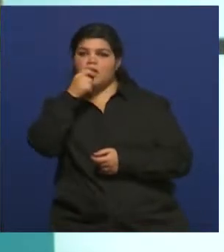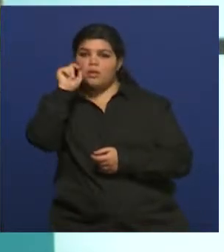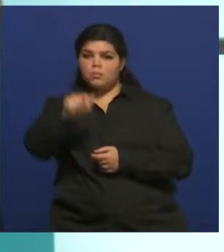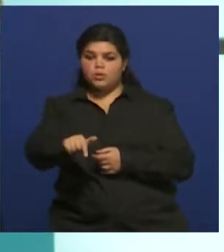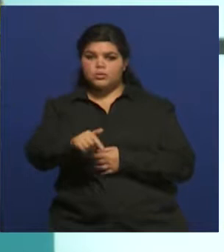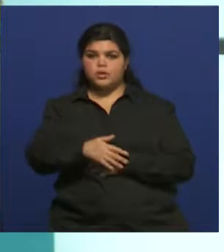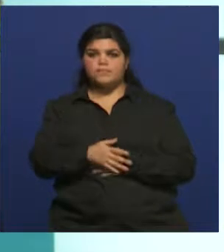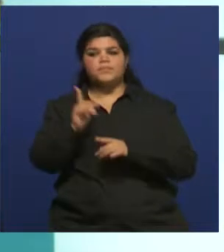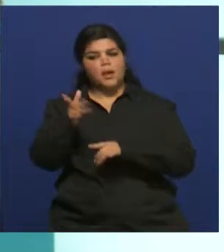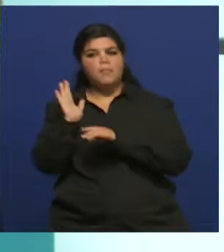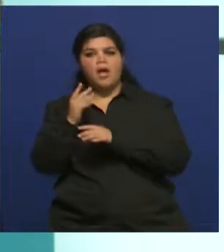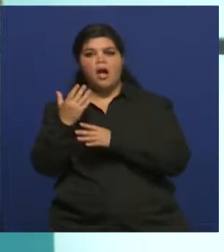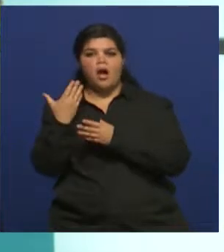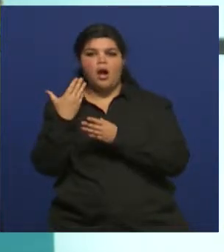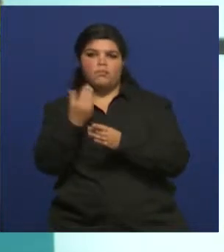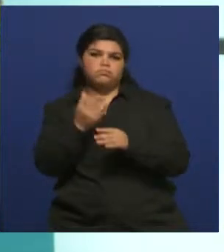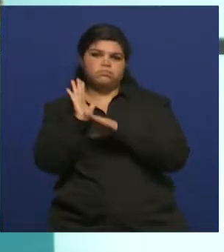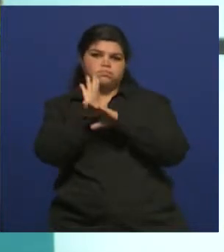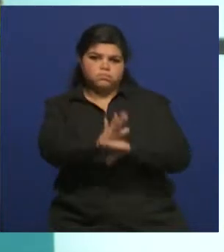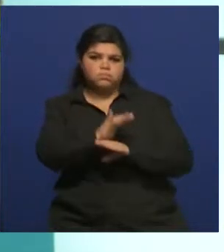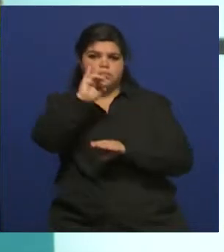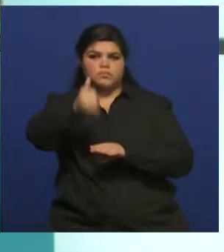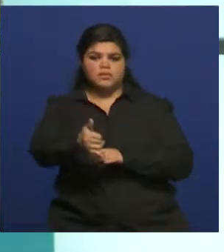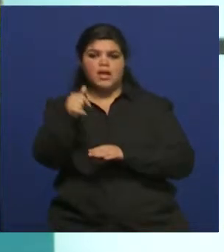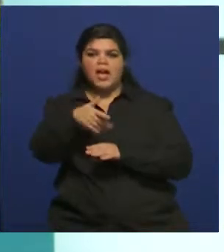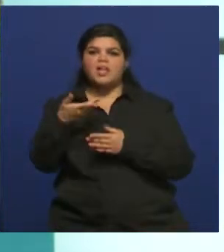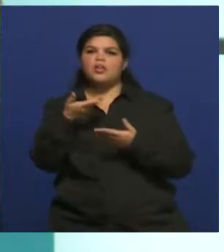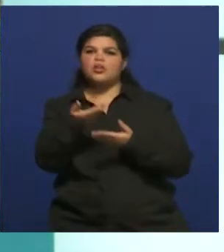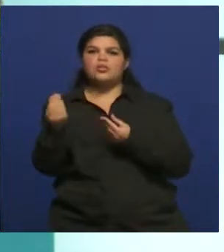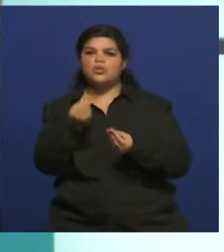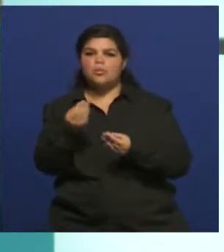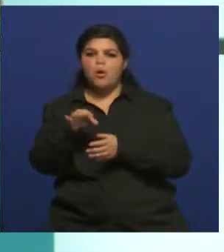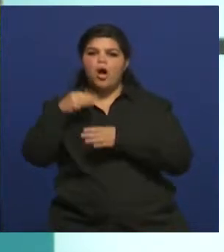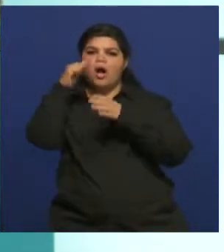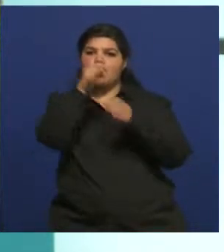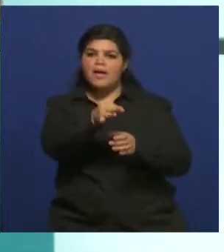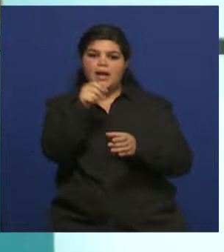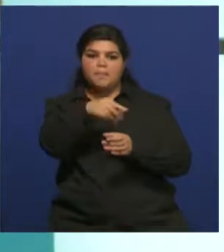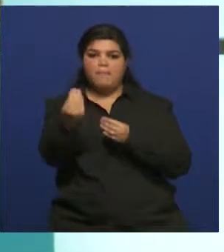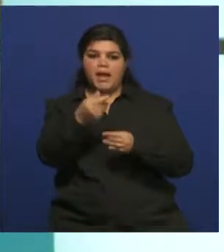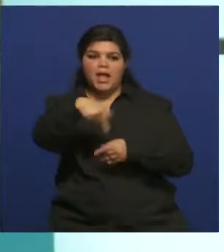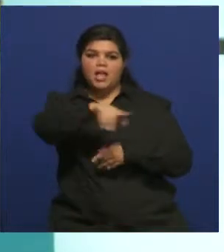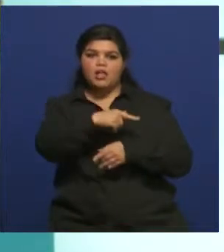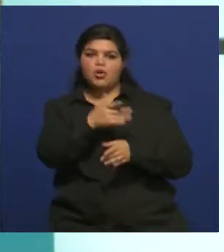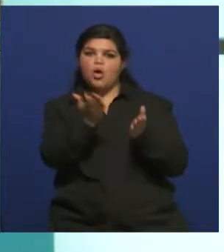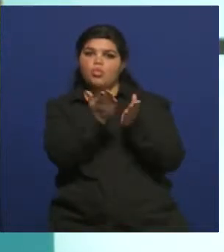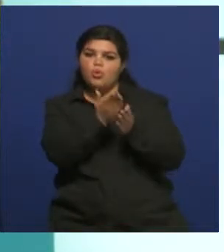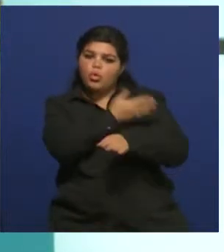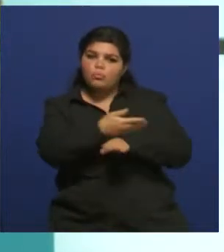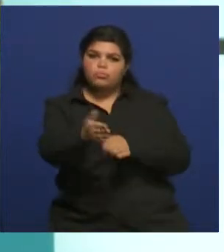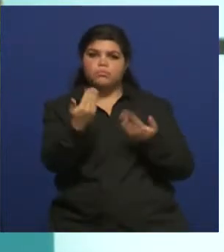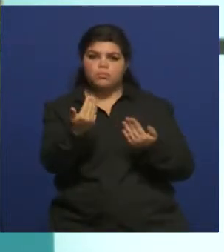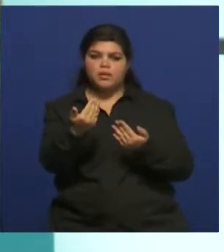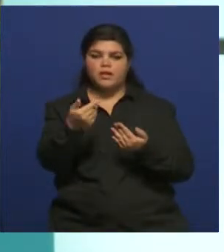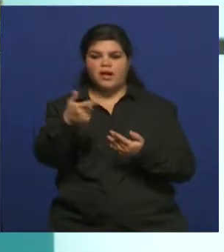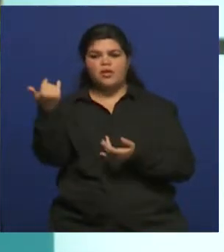Mendoza también brinda apoyo con los chicos otorgándole becas para que puedan continuar sus estudios. Y nos comentaba que el